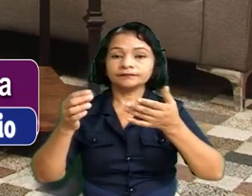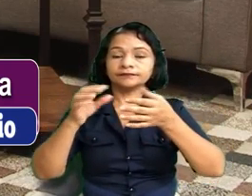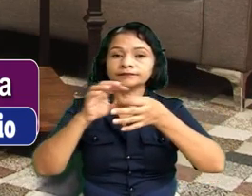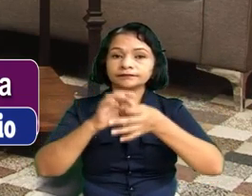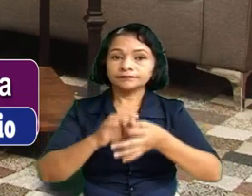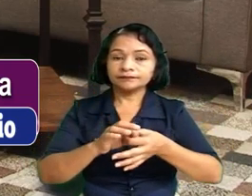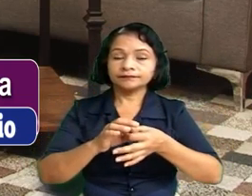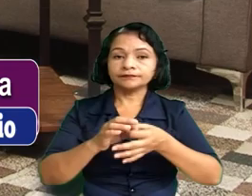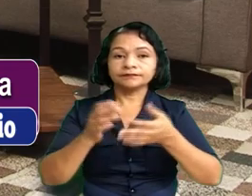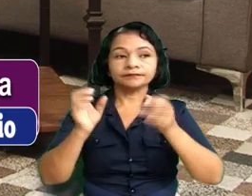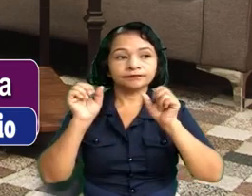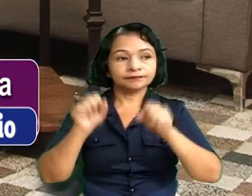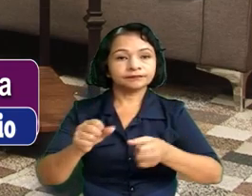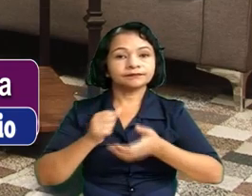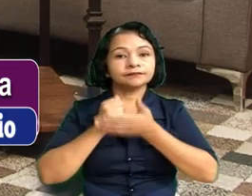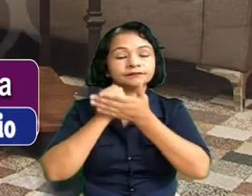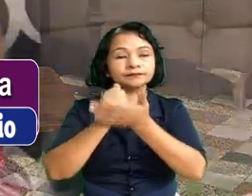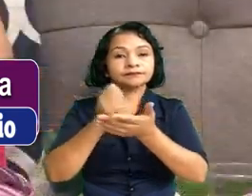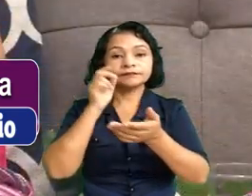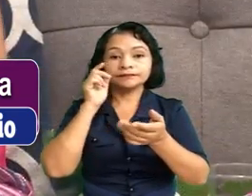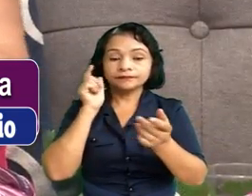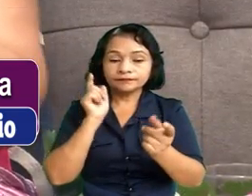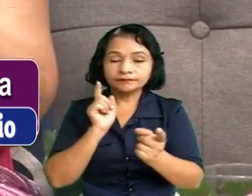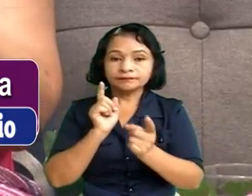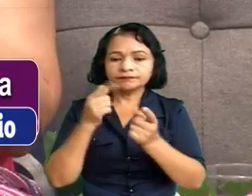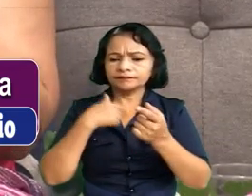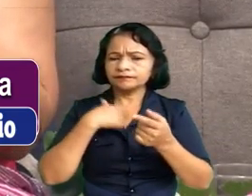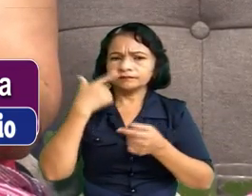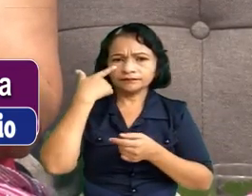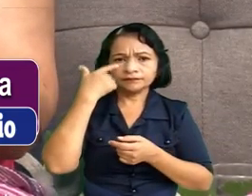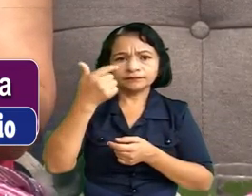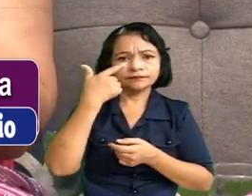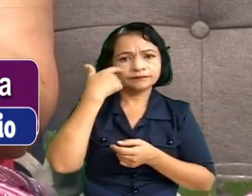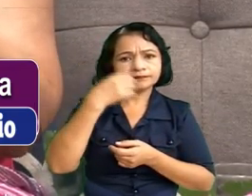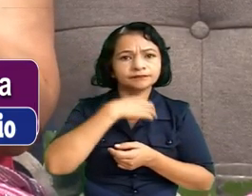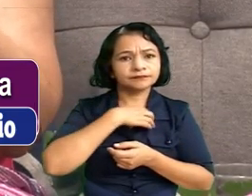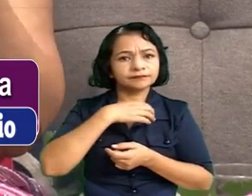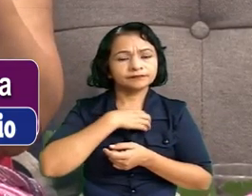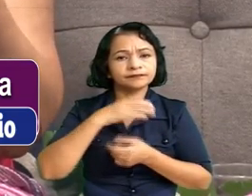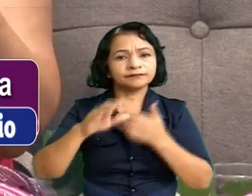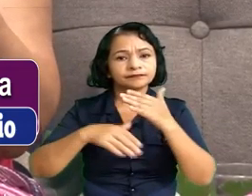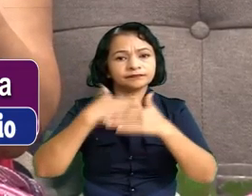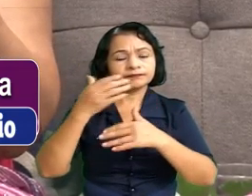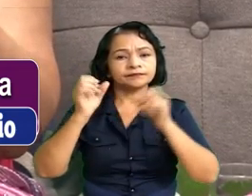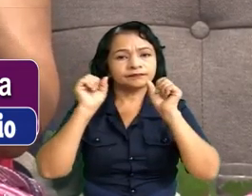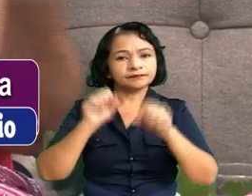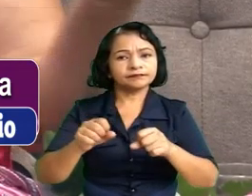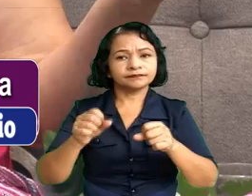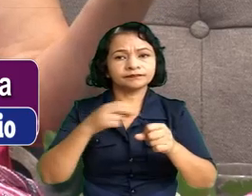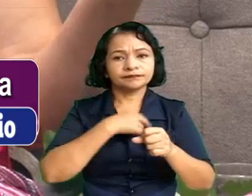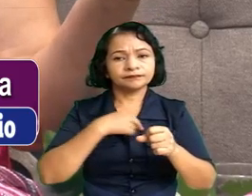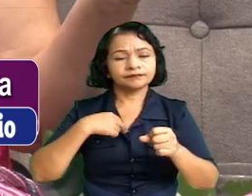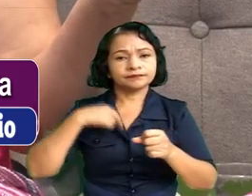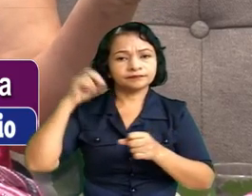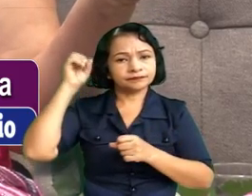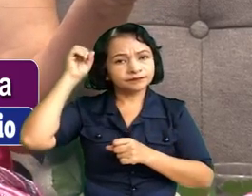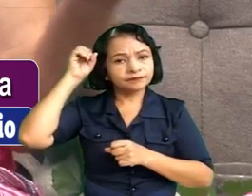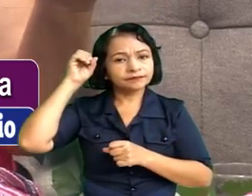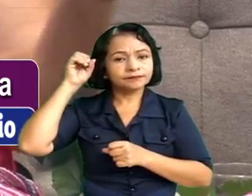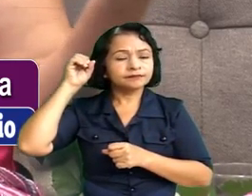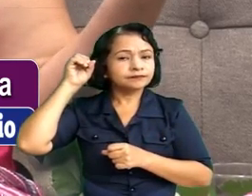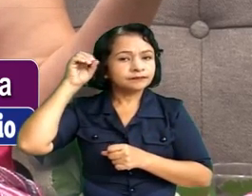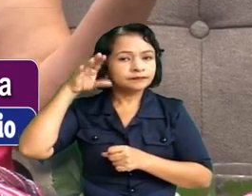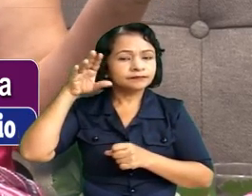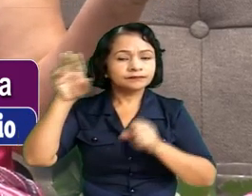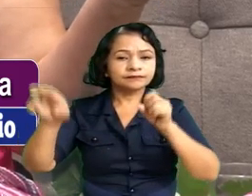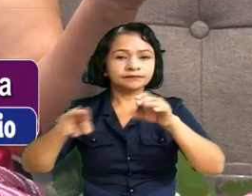confraternizar, nos permite identificarnos y luego permite que hagamos turismo nacional. Muchos